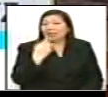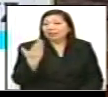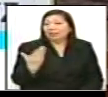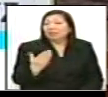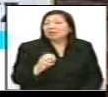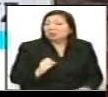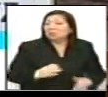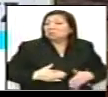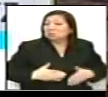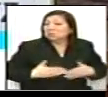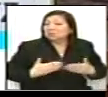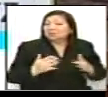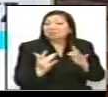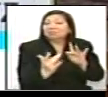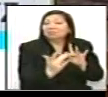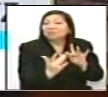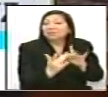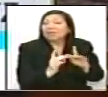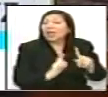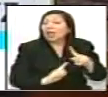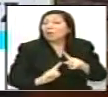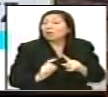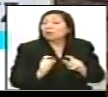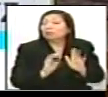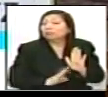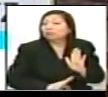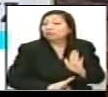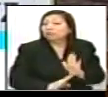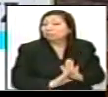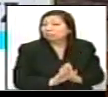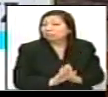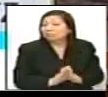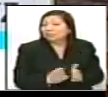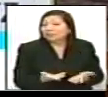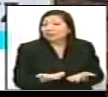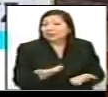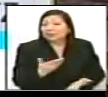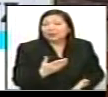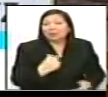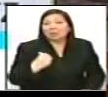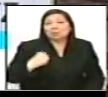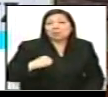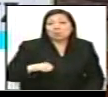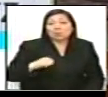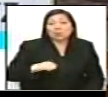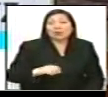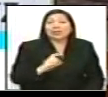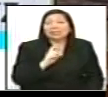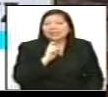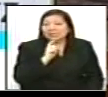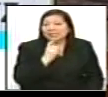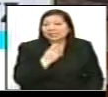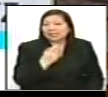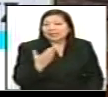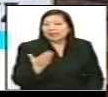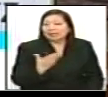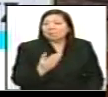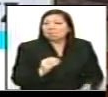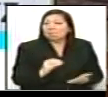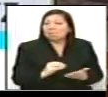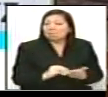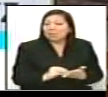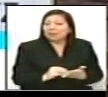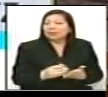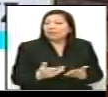es posible identificar algunos casos exitosos. Probablemente los casos de las municipalidades sean casos un poco